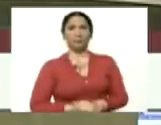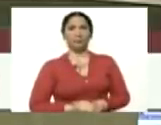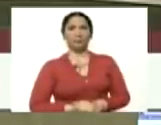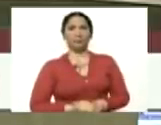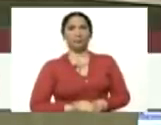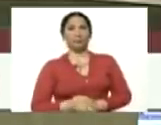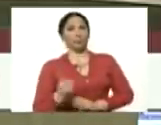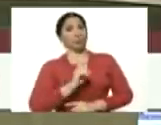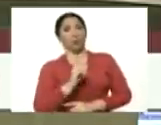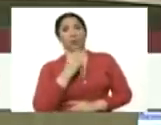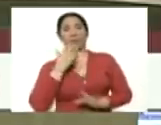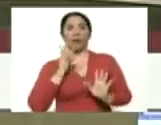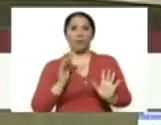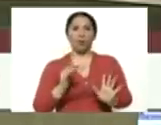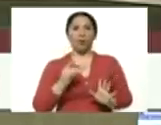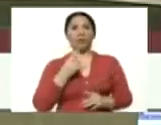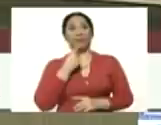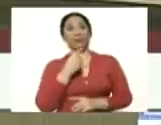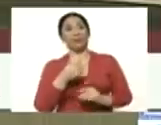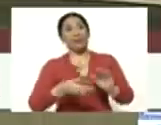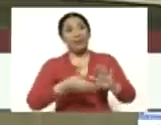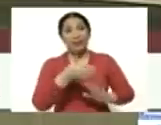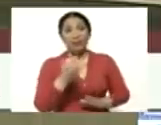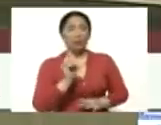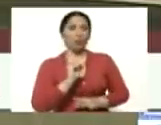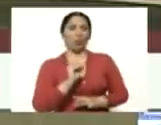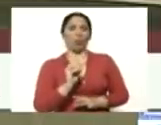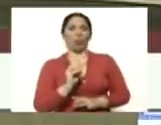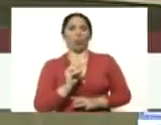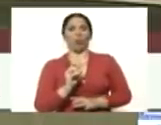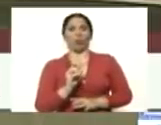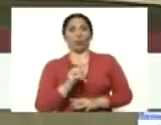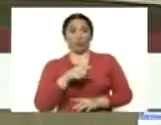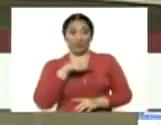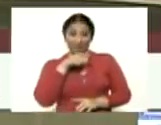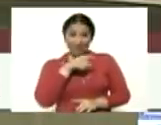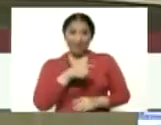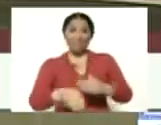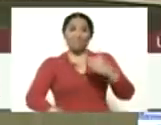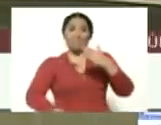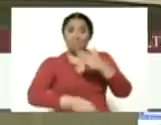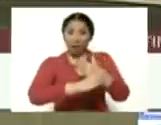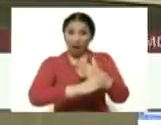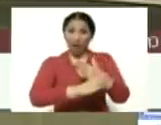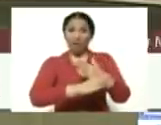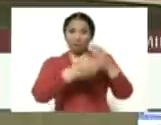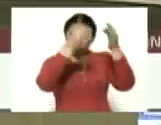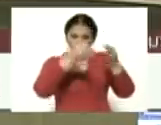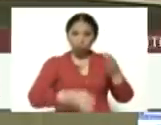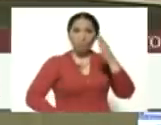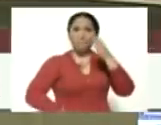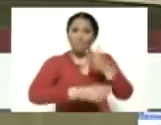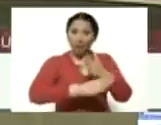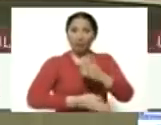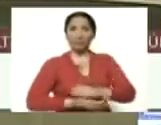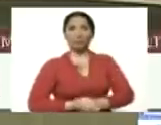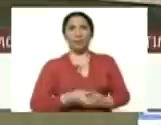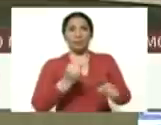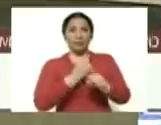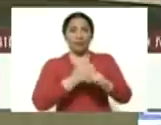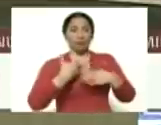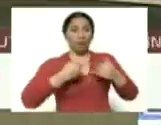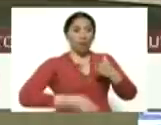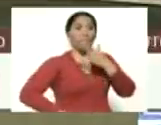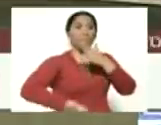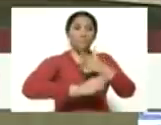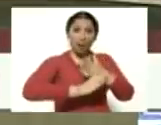no es irían, no es un condicional, no, es una, él certifica que eso es así. Los trabajadores